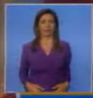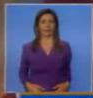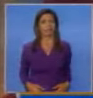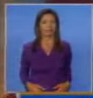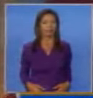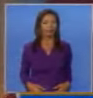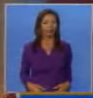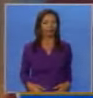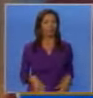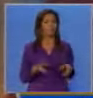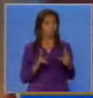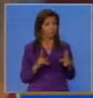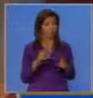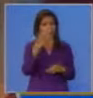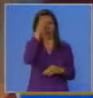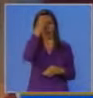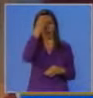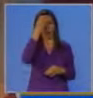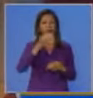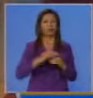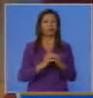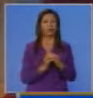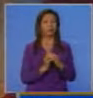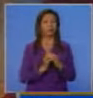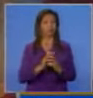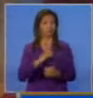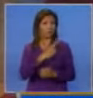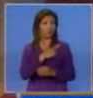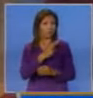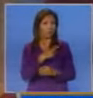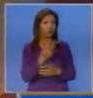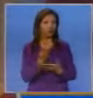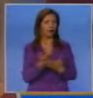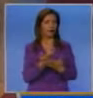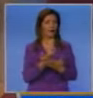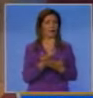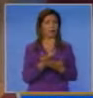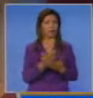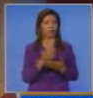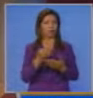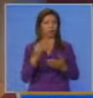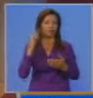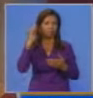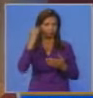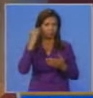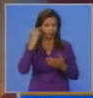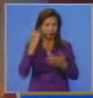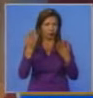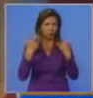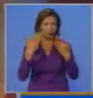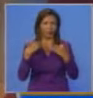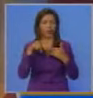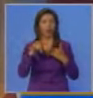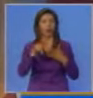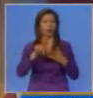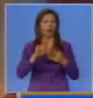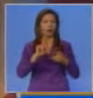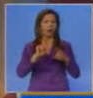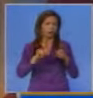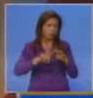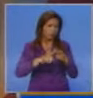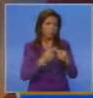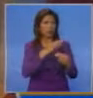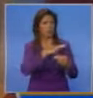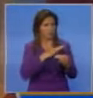Seguimos con el tema de la educación. Con problemas en algunas facultades, inició clases en la Universidad Estatal de Guayaquil. La situación preocupó a